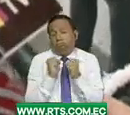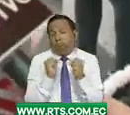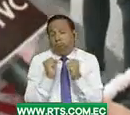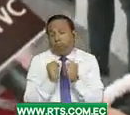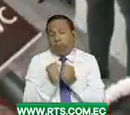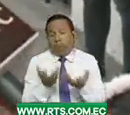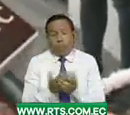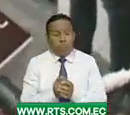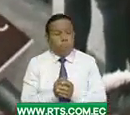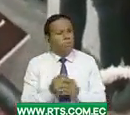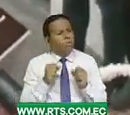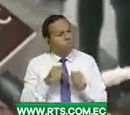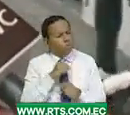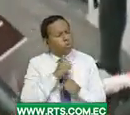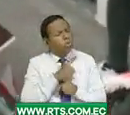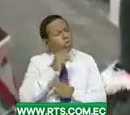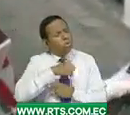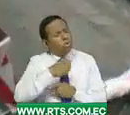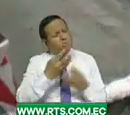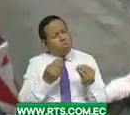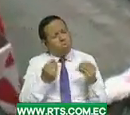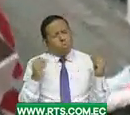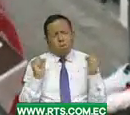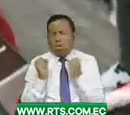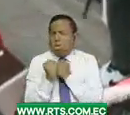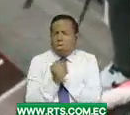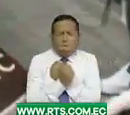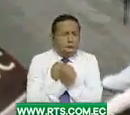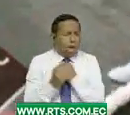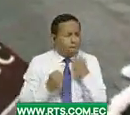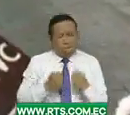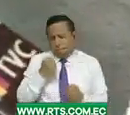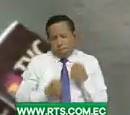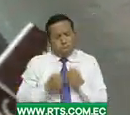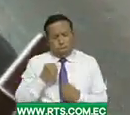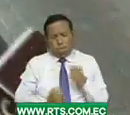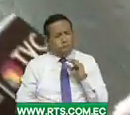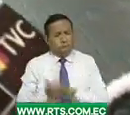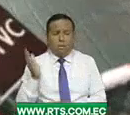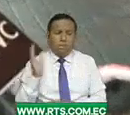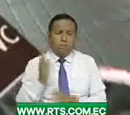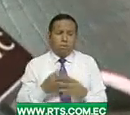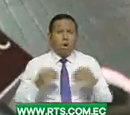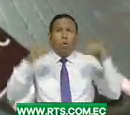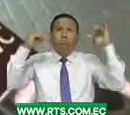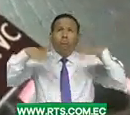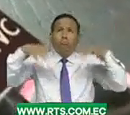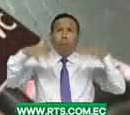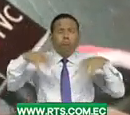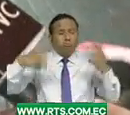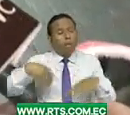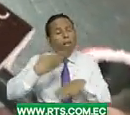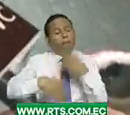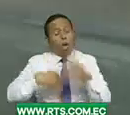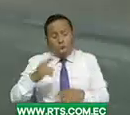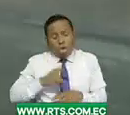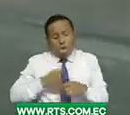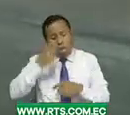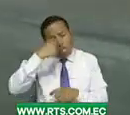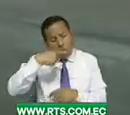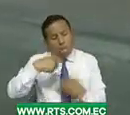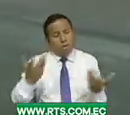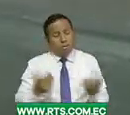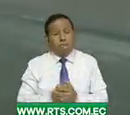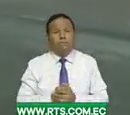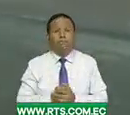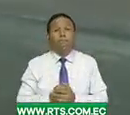por la lluvia? Sí, nos toca correr porque si no nos mojamos y después la gripe nos enferma. Desde el INAMI se